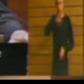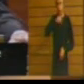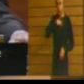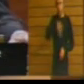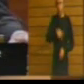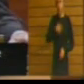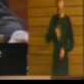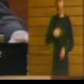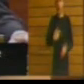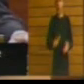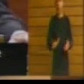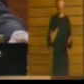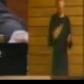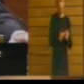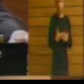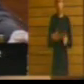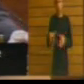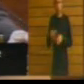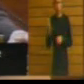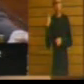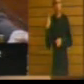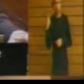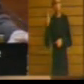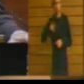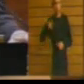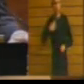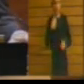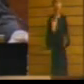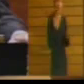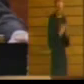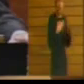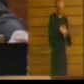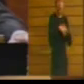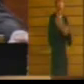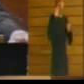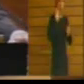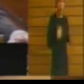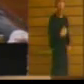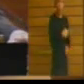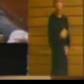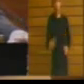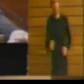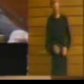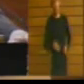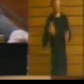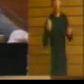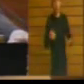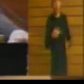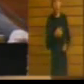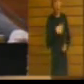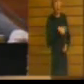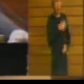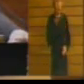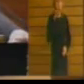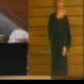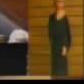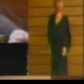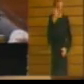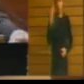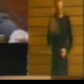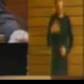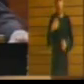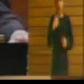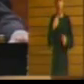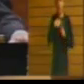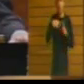demandando por parte de la comunidad educativa el incremento de recursos humanos y ustedes están mirando para otro lado. Nos parece muy bien que las ratios